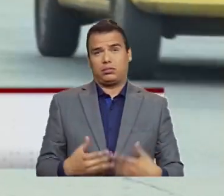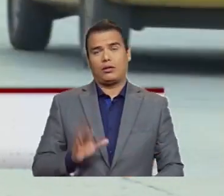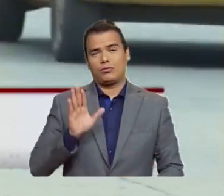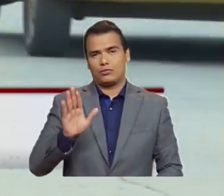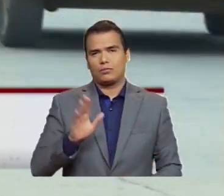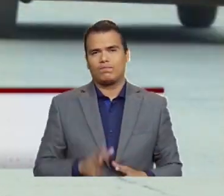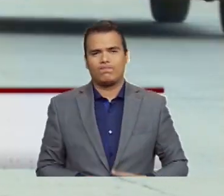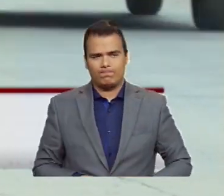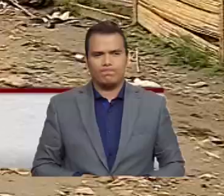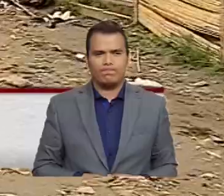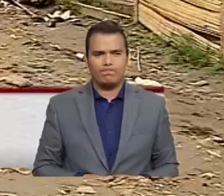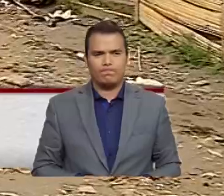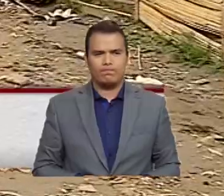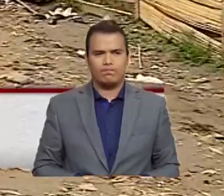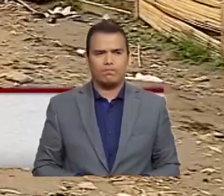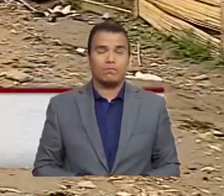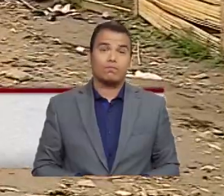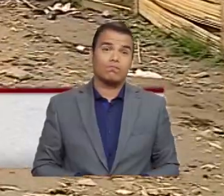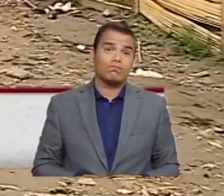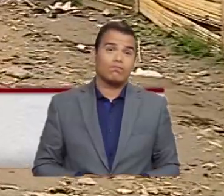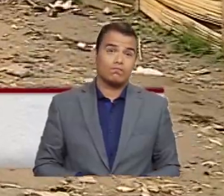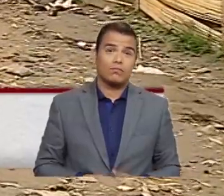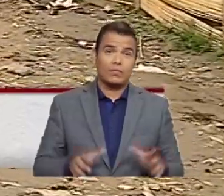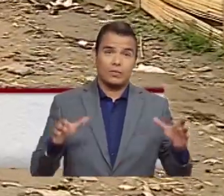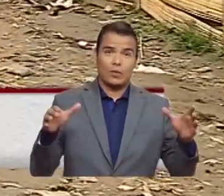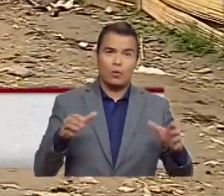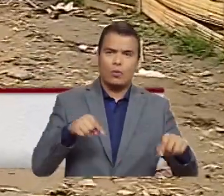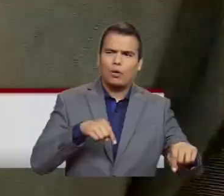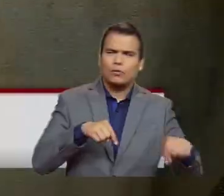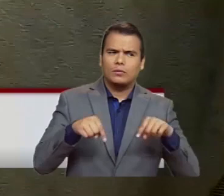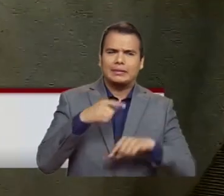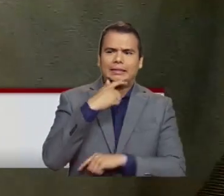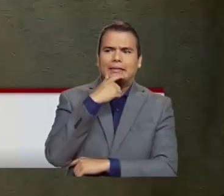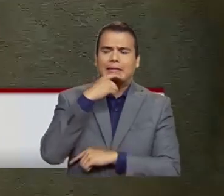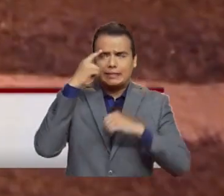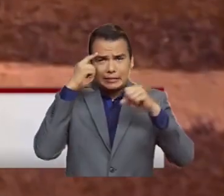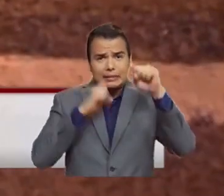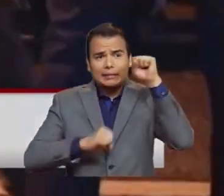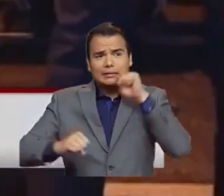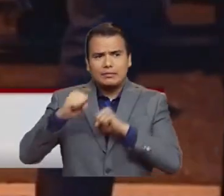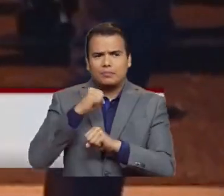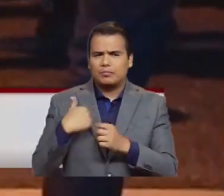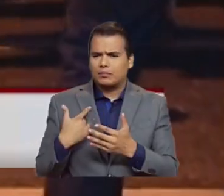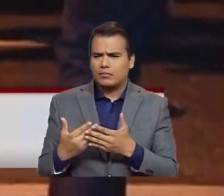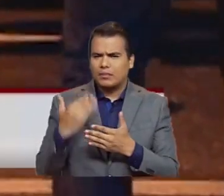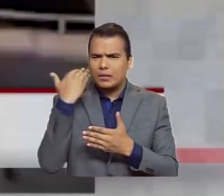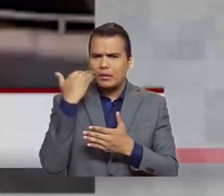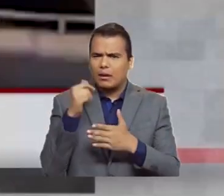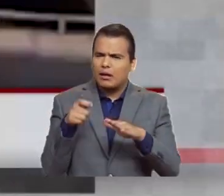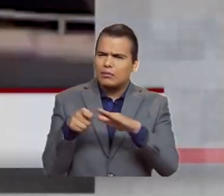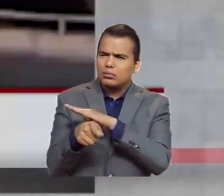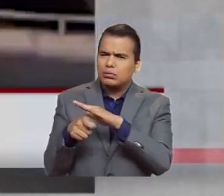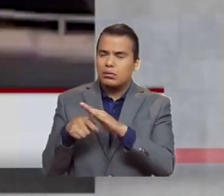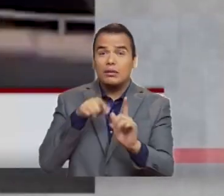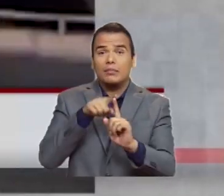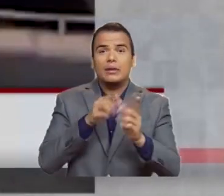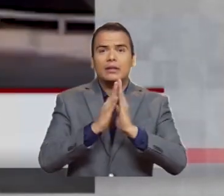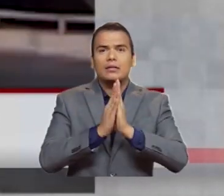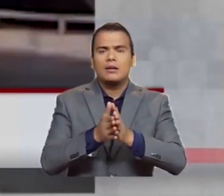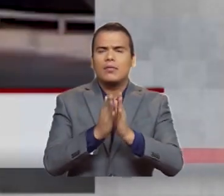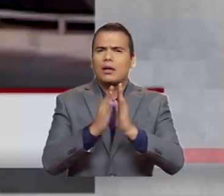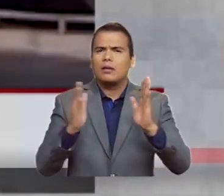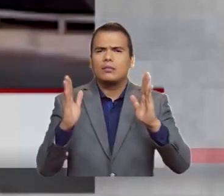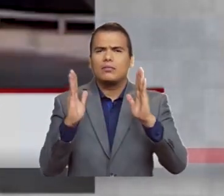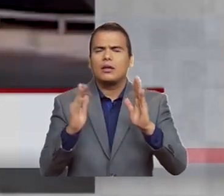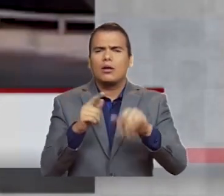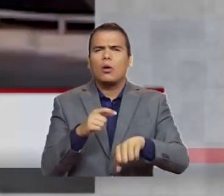motel en el centro de la ciudad situación que alertó a las autoridades toda vez que ya son 56 las mujeres asesinadas en cali en